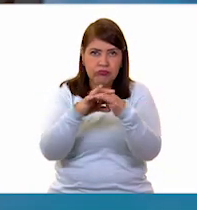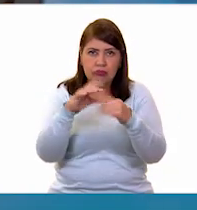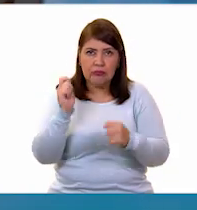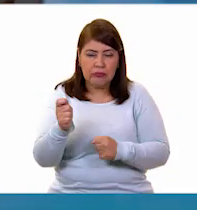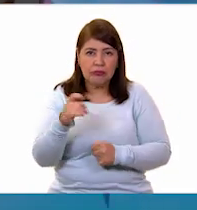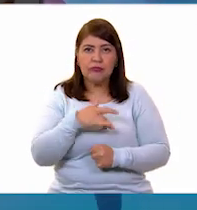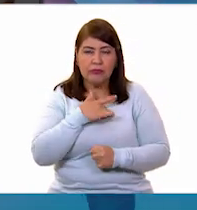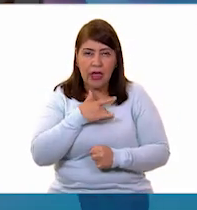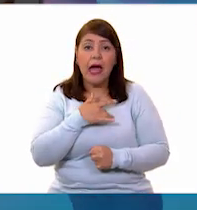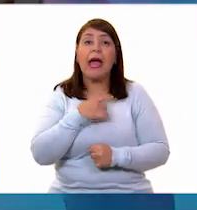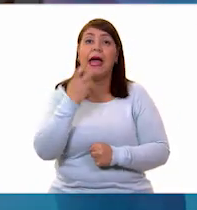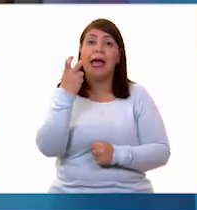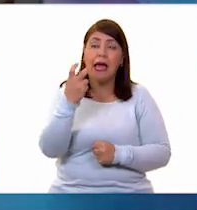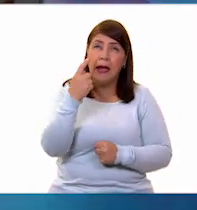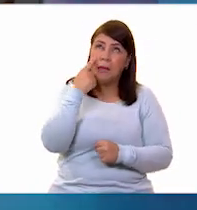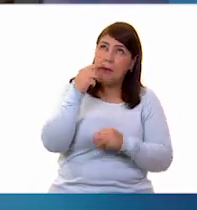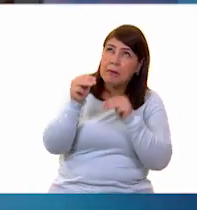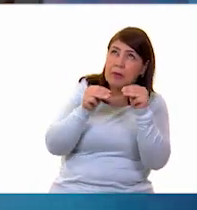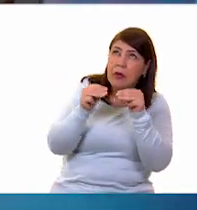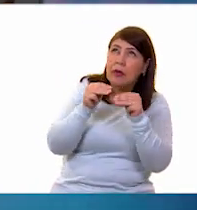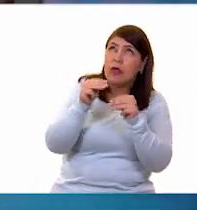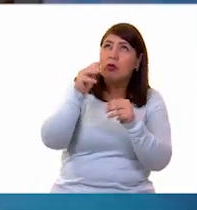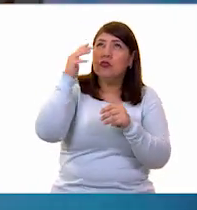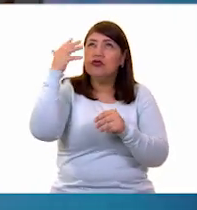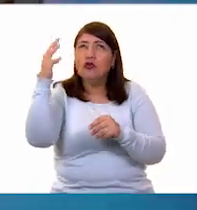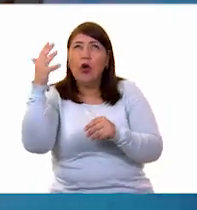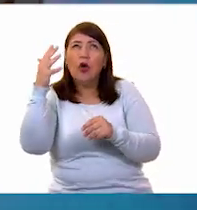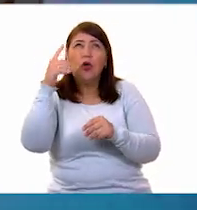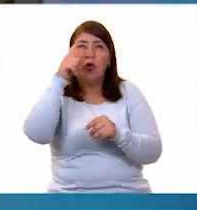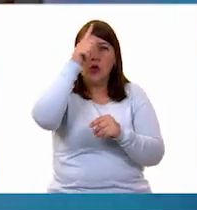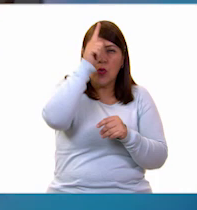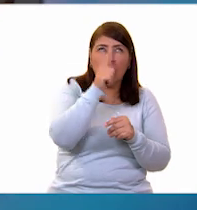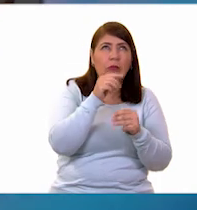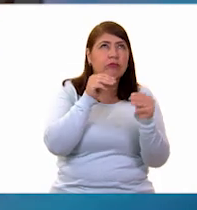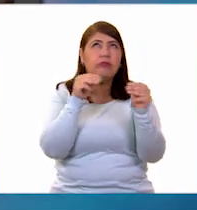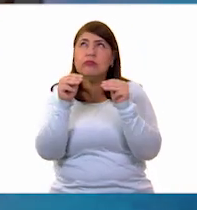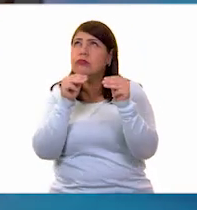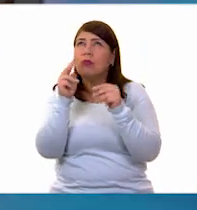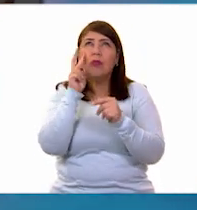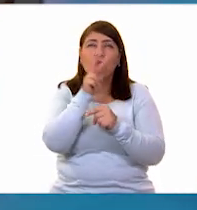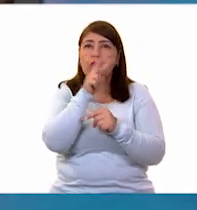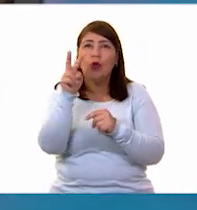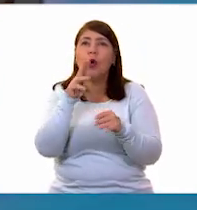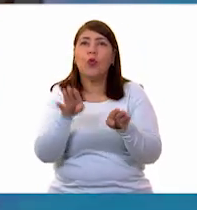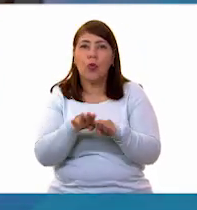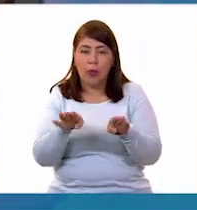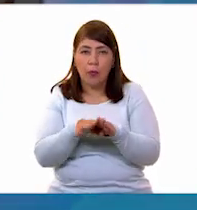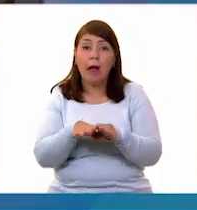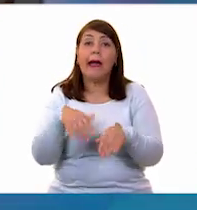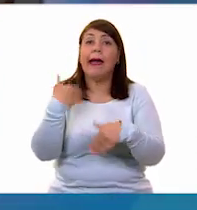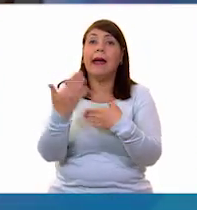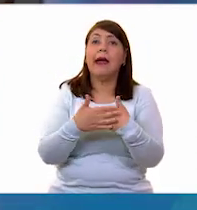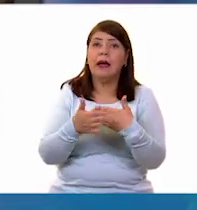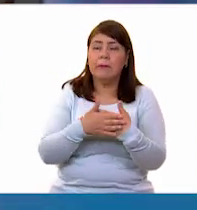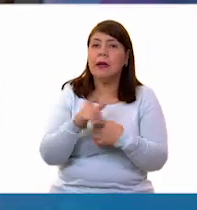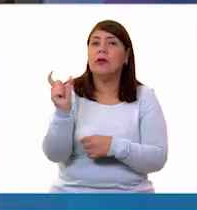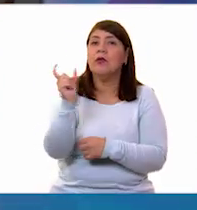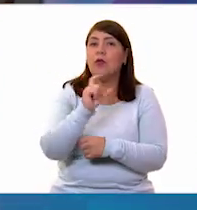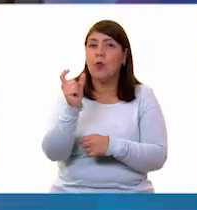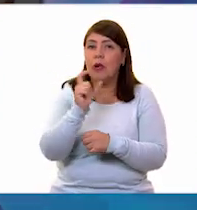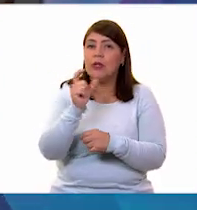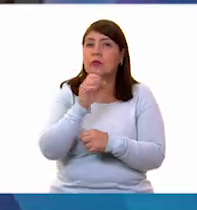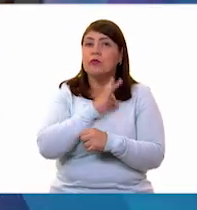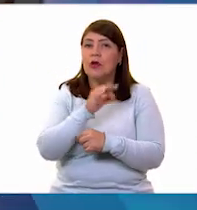movimientos del Sol y de la Luna, podemos predecir cuándo habrá un